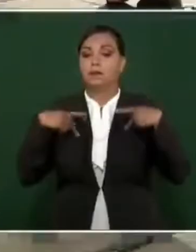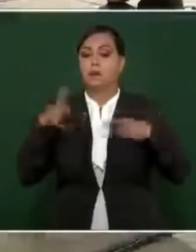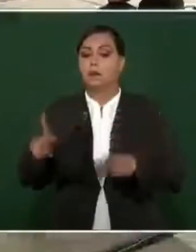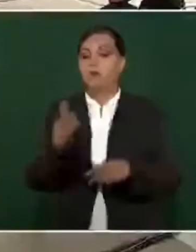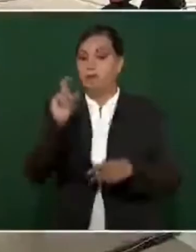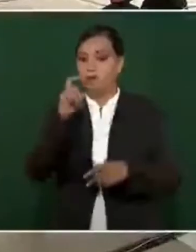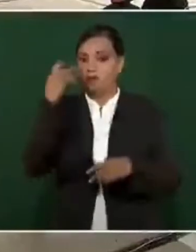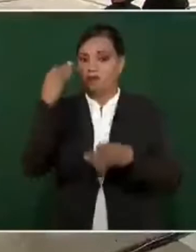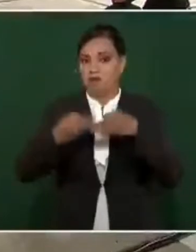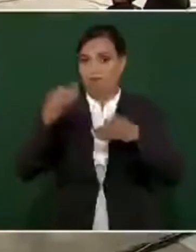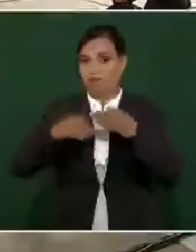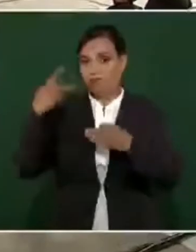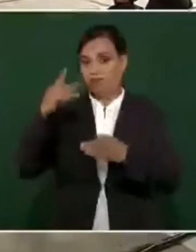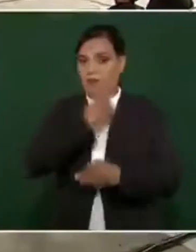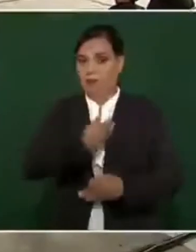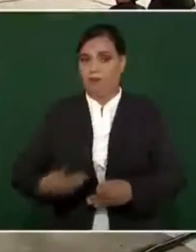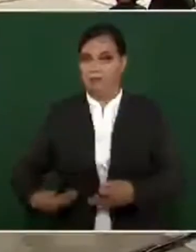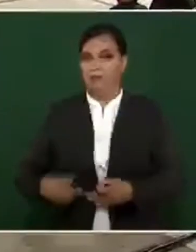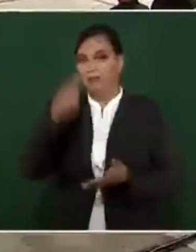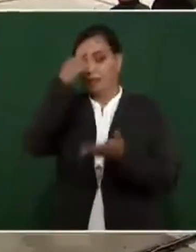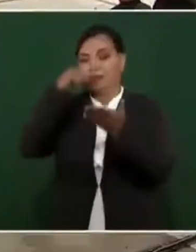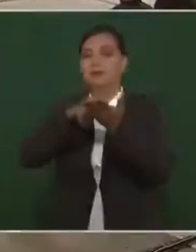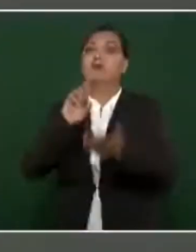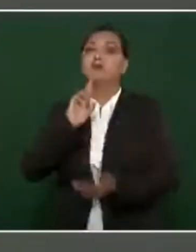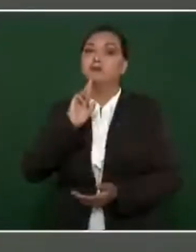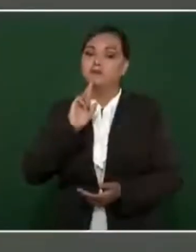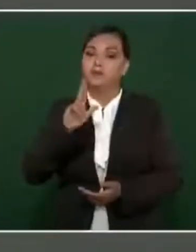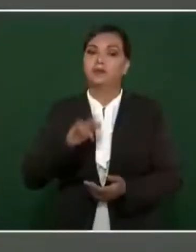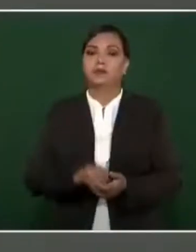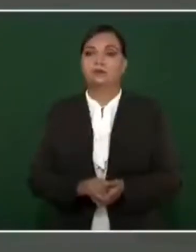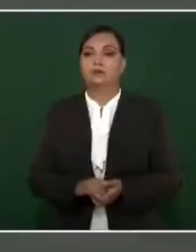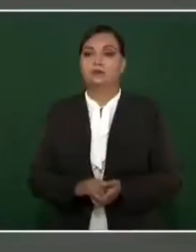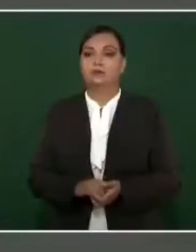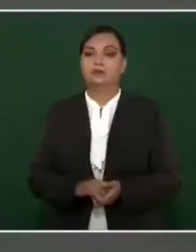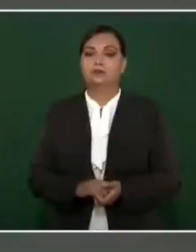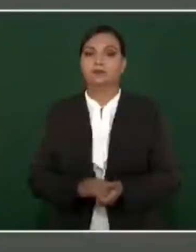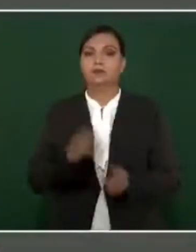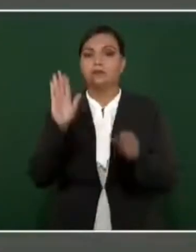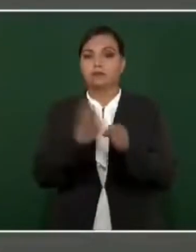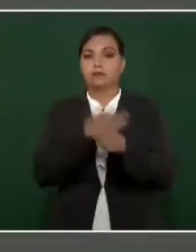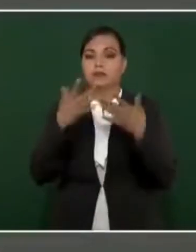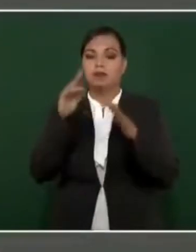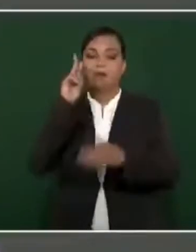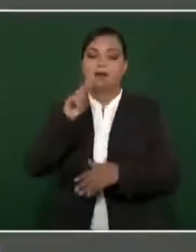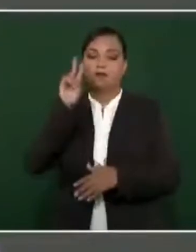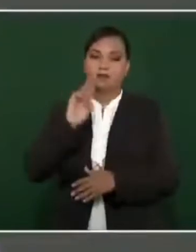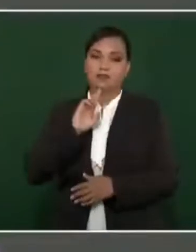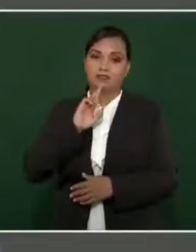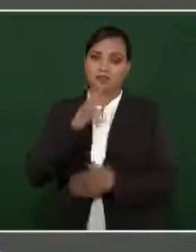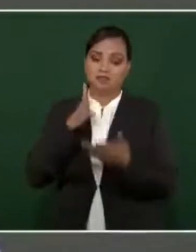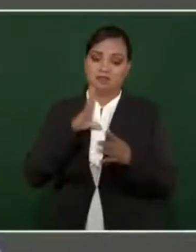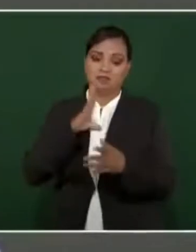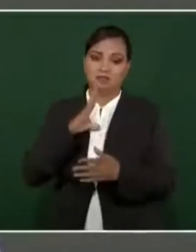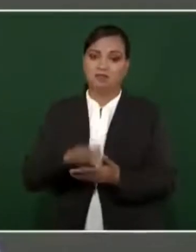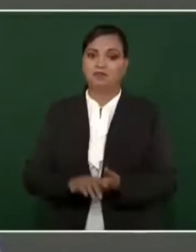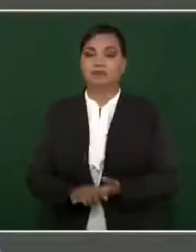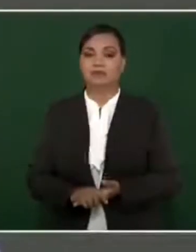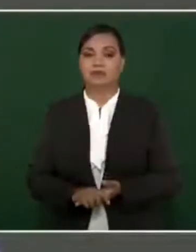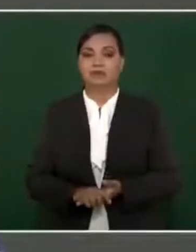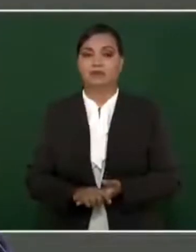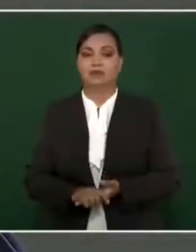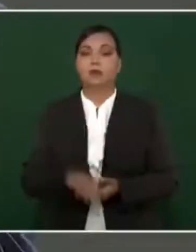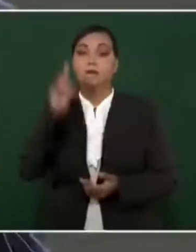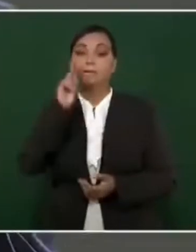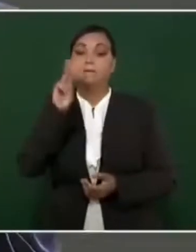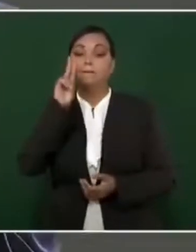Ya se están viendo los resultados. Miren, nos tocó una situación muy difícil por la pandemia,